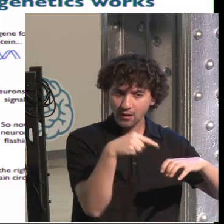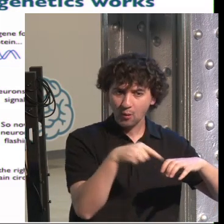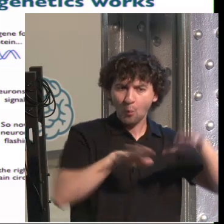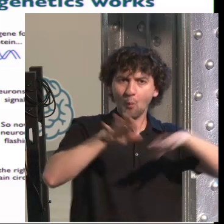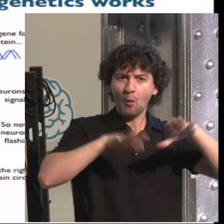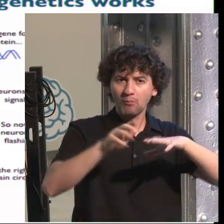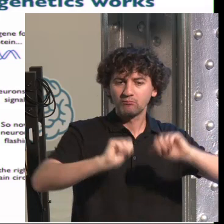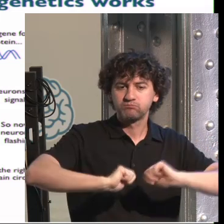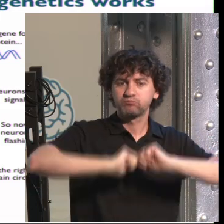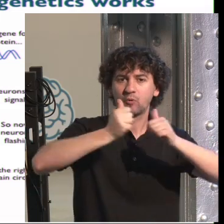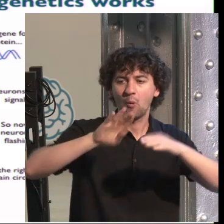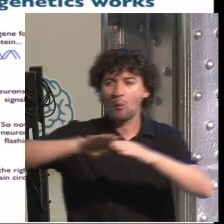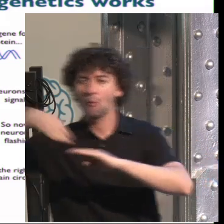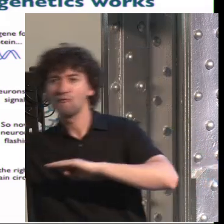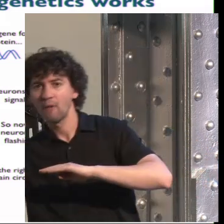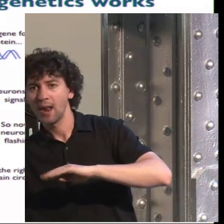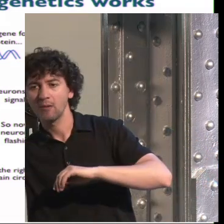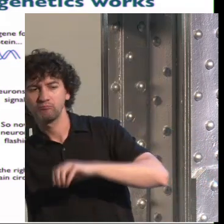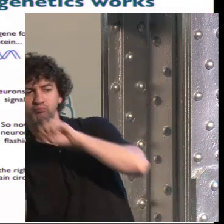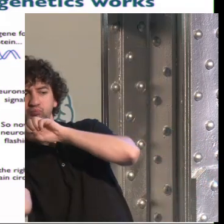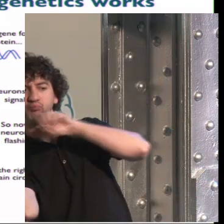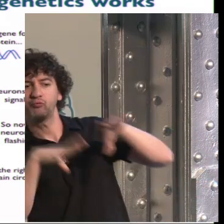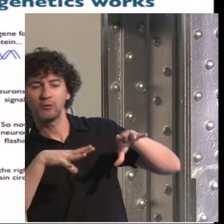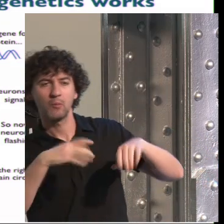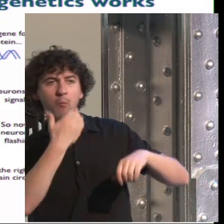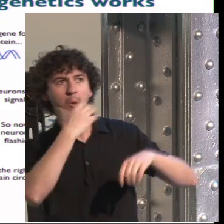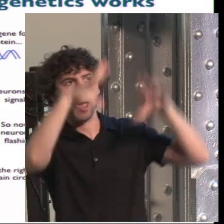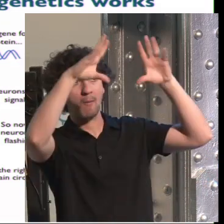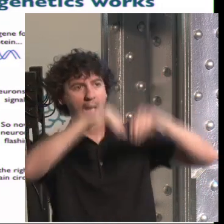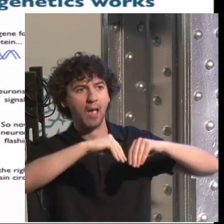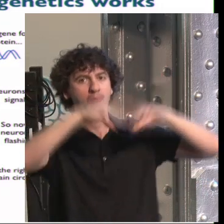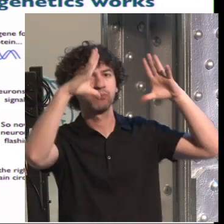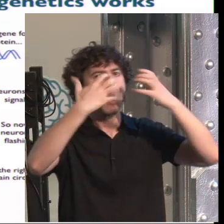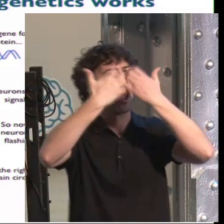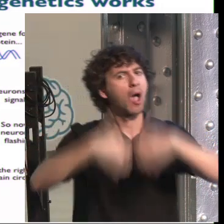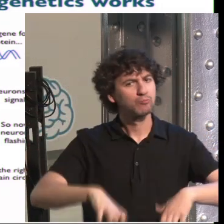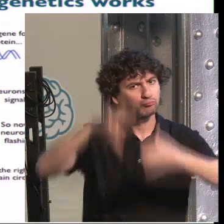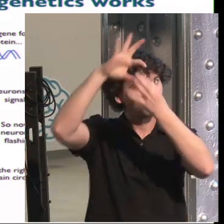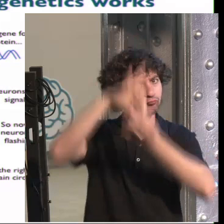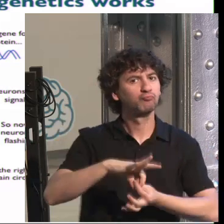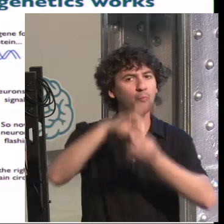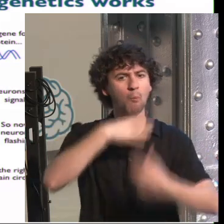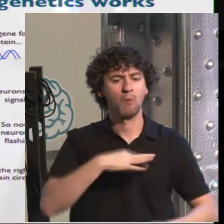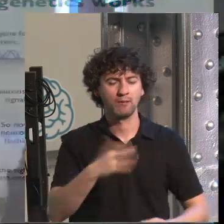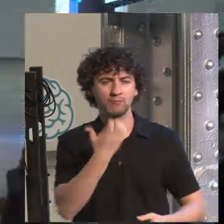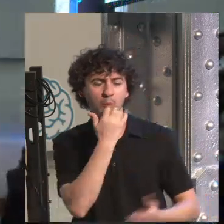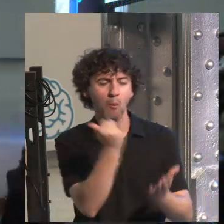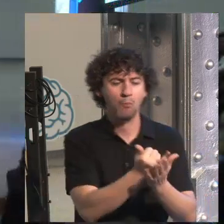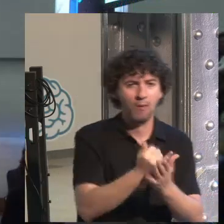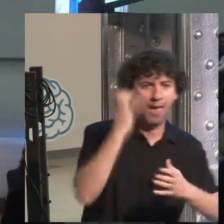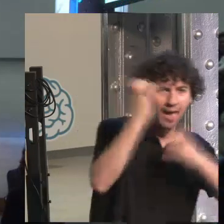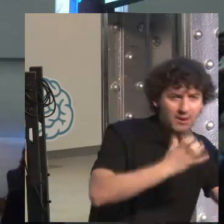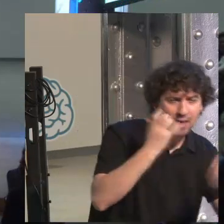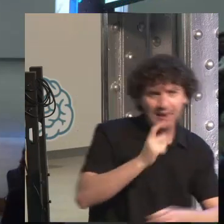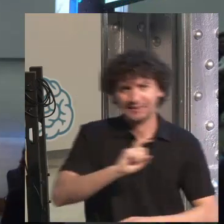manera externa estimular un cerebro, ¿no? Encendiendo la luz o apagando la luz. Esto solamente se ha hecho hasta ahora en animales y en ratas porque es invasiva. Tienes